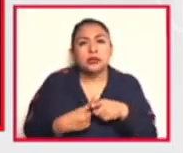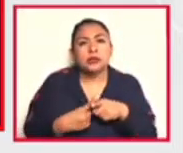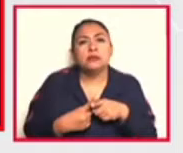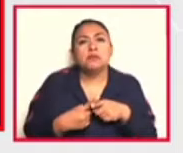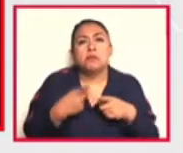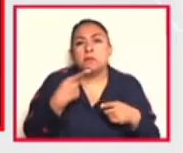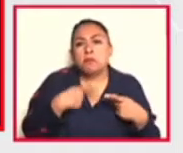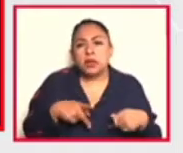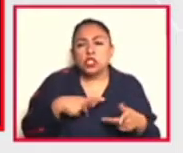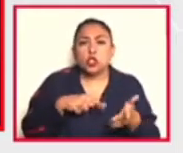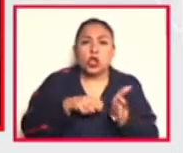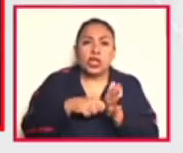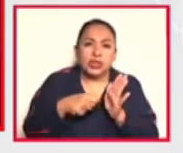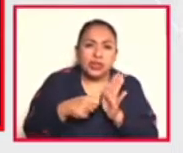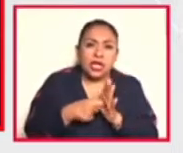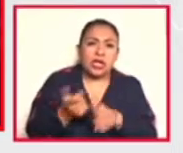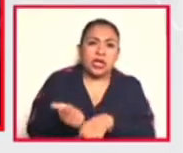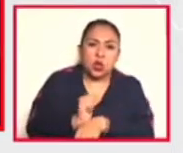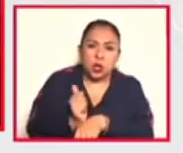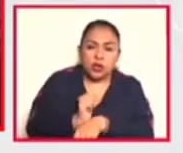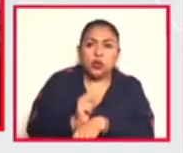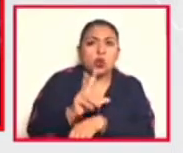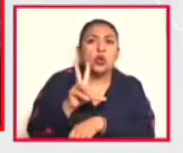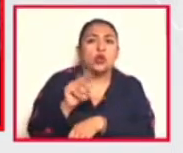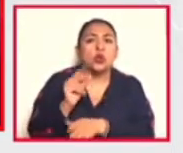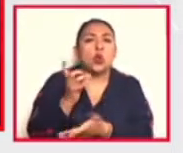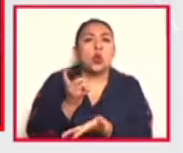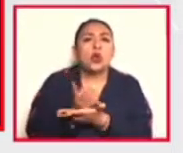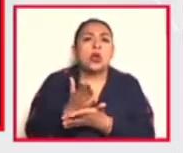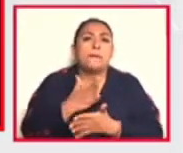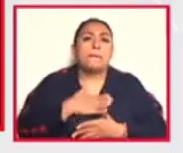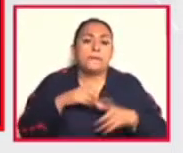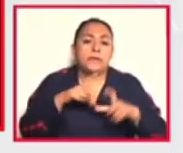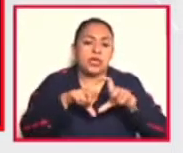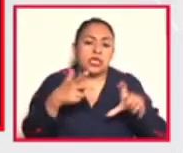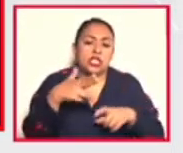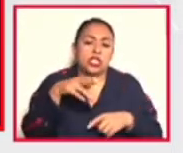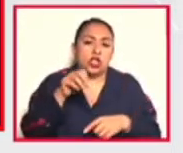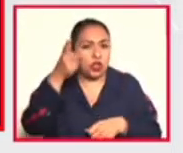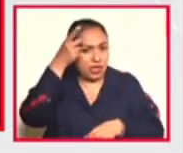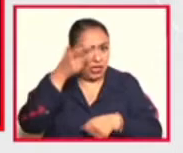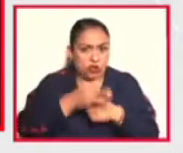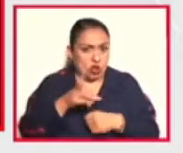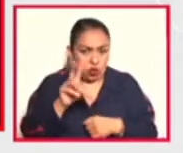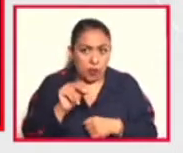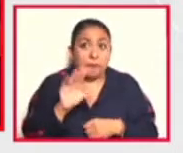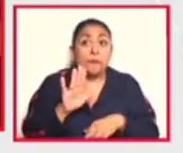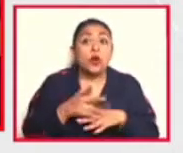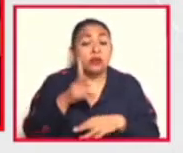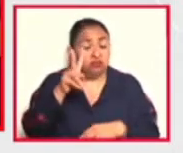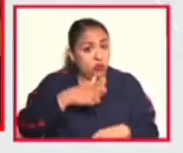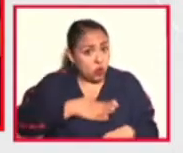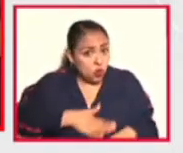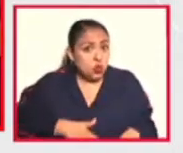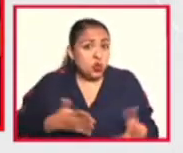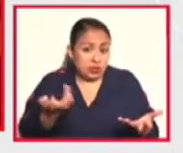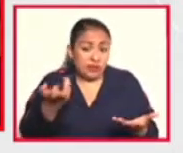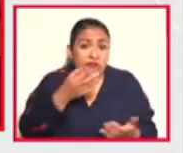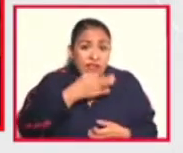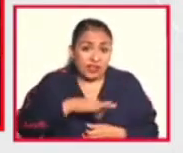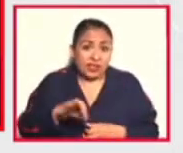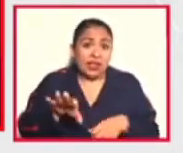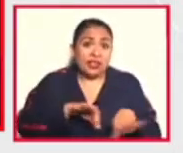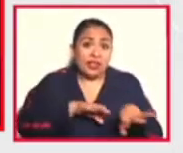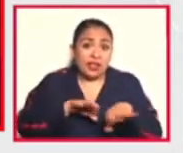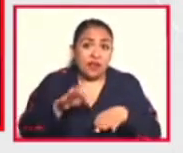técnicos y actores. No solo es por mi guión y dirección, es porque merece la pena celebrar el trabajo de todo el